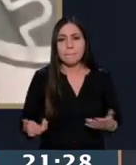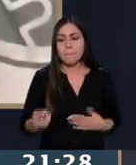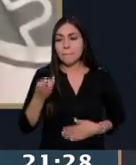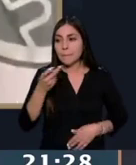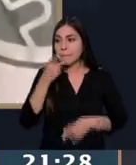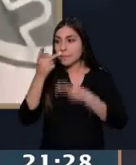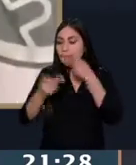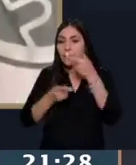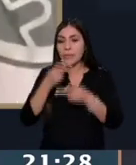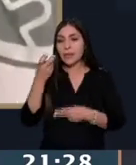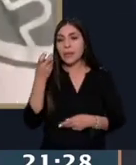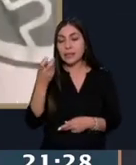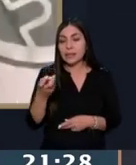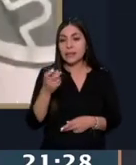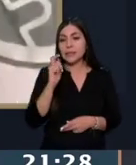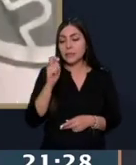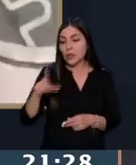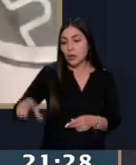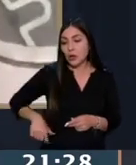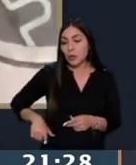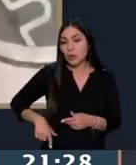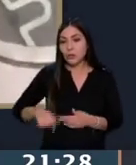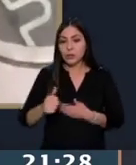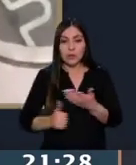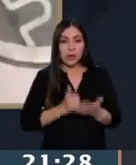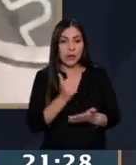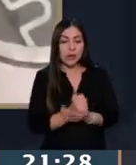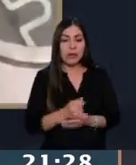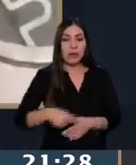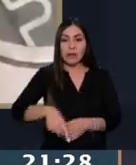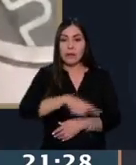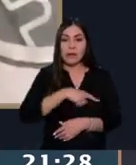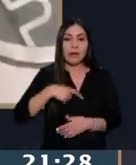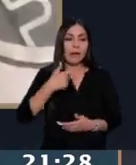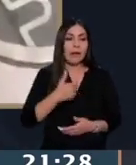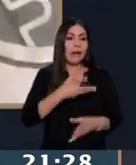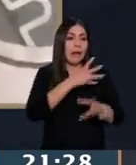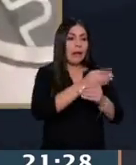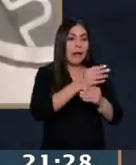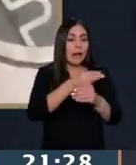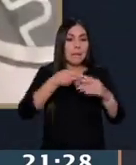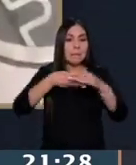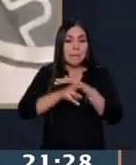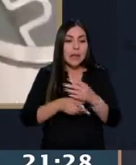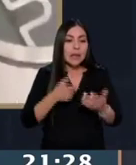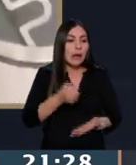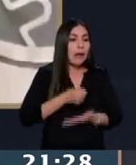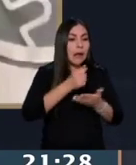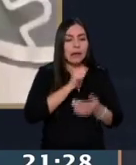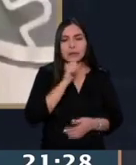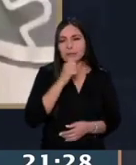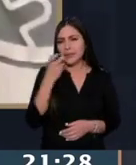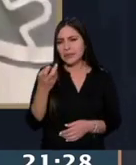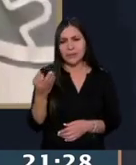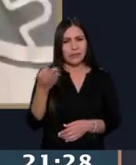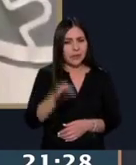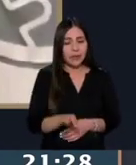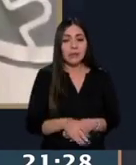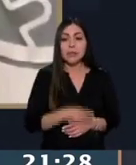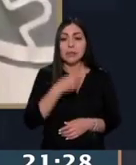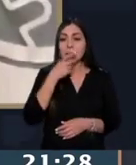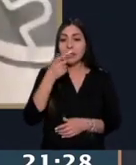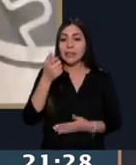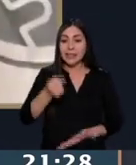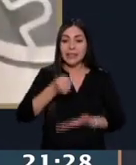que el gobierno de la ciudad, que nosotros no hayamos invertido en metro. Es falso que se haya reducido el